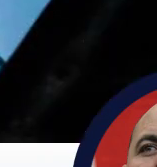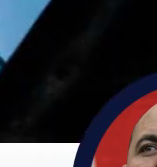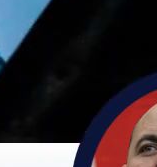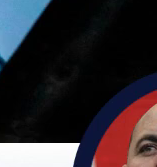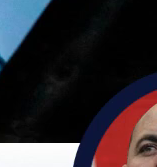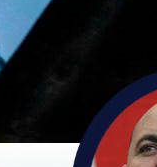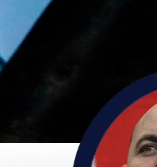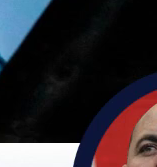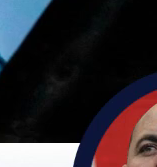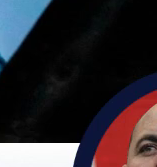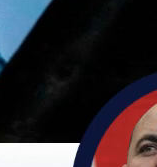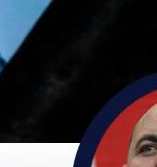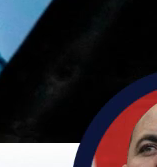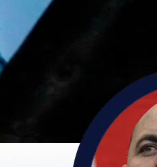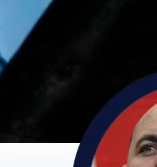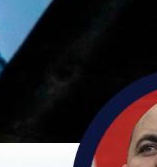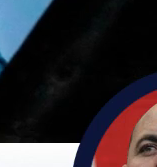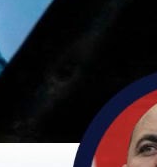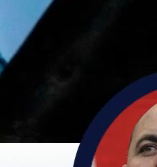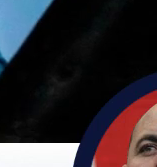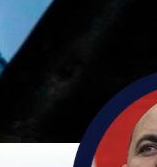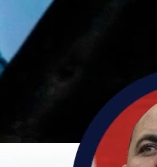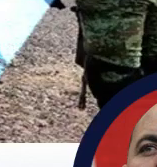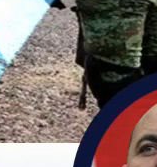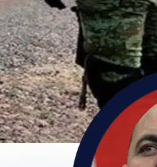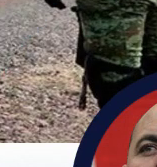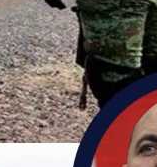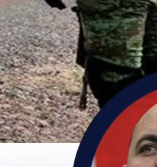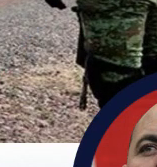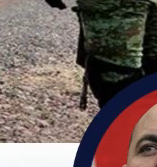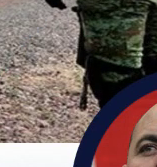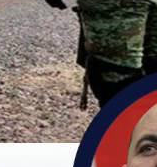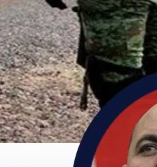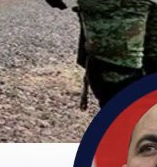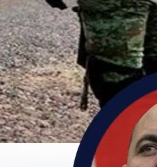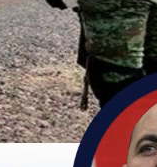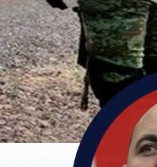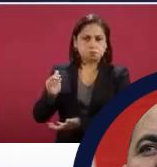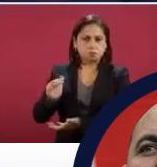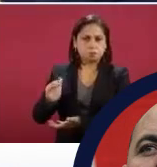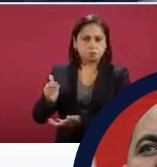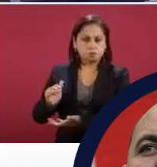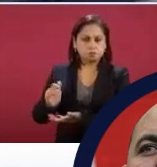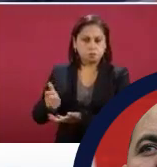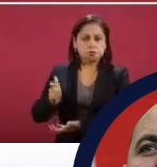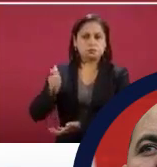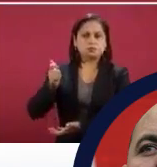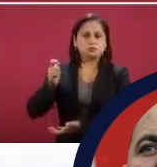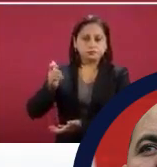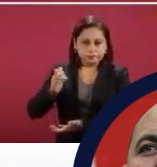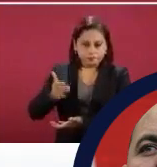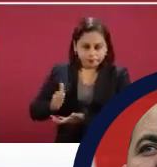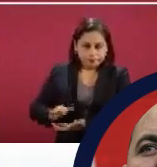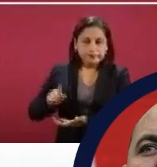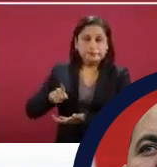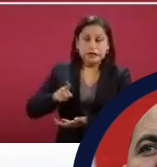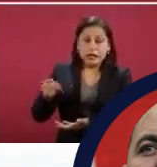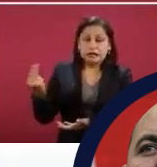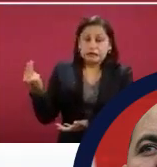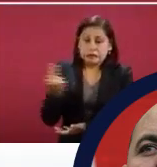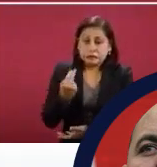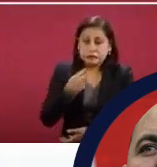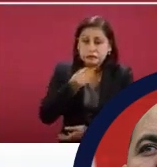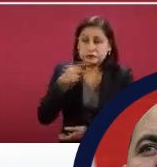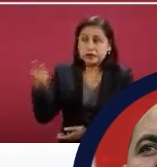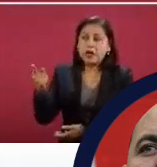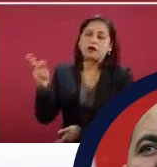lado de javier sicilia no javier no bastará y el piedra que tiene que estar en algún asunto en guadalajara pero va